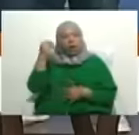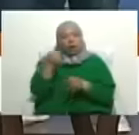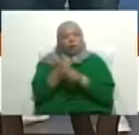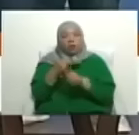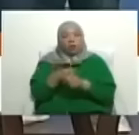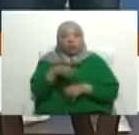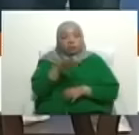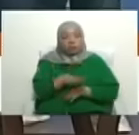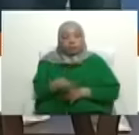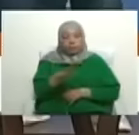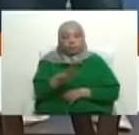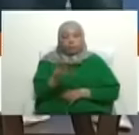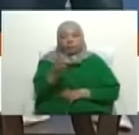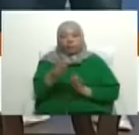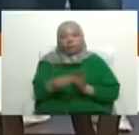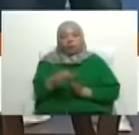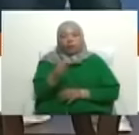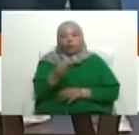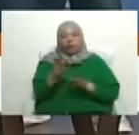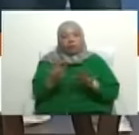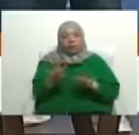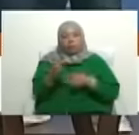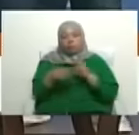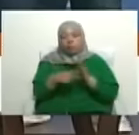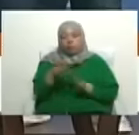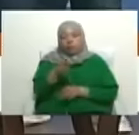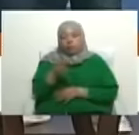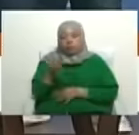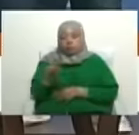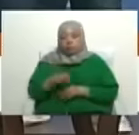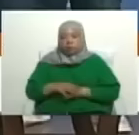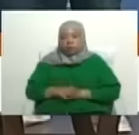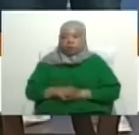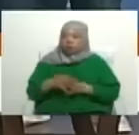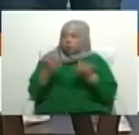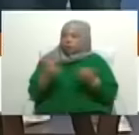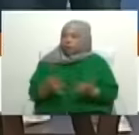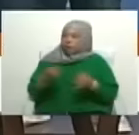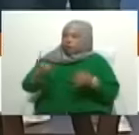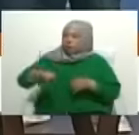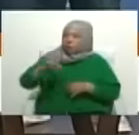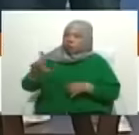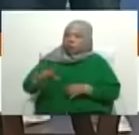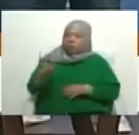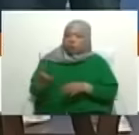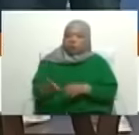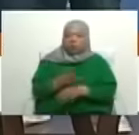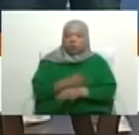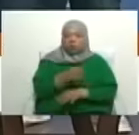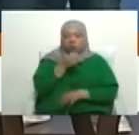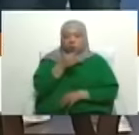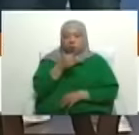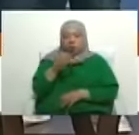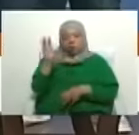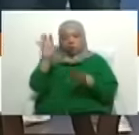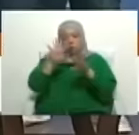reclutados en el 2019 al 2021. Ya en el mes de julio, pocos días antes de la declaración de Ledesma,